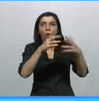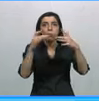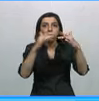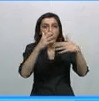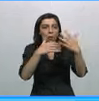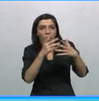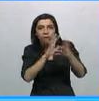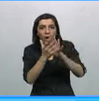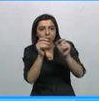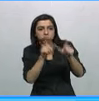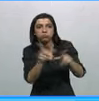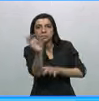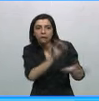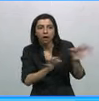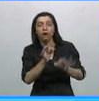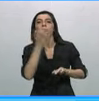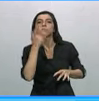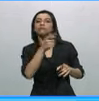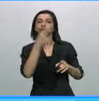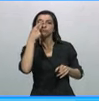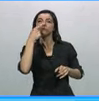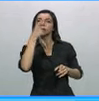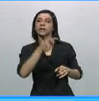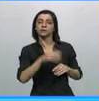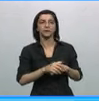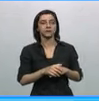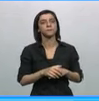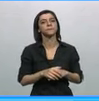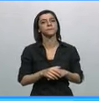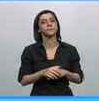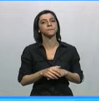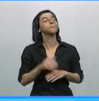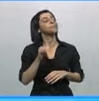A ver, Central ha mejorado muchísimo